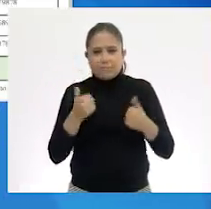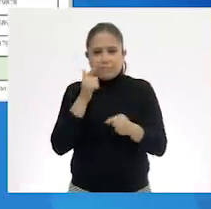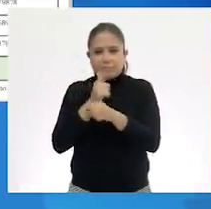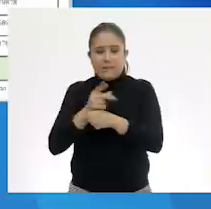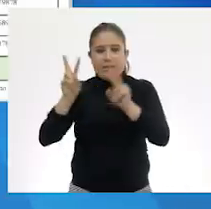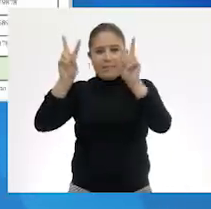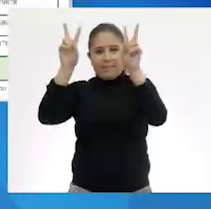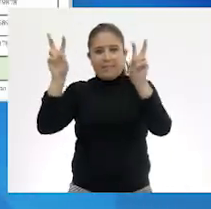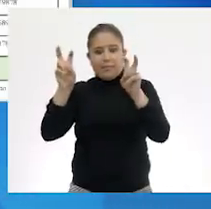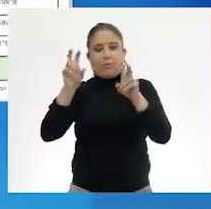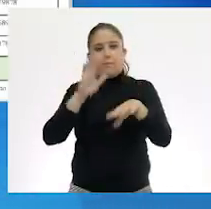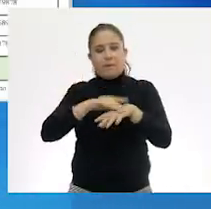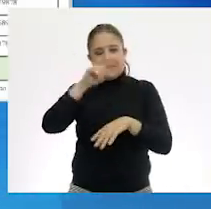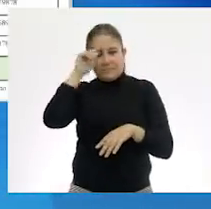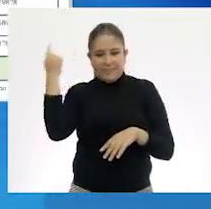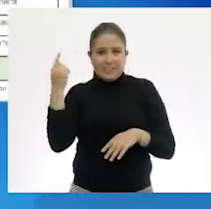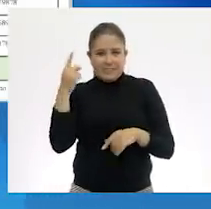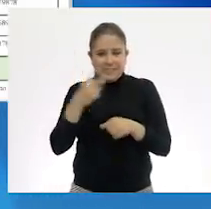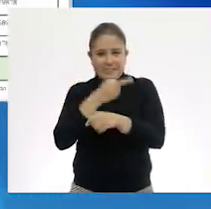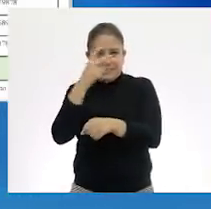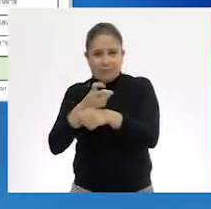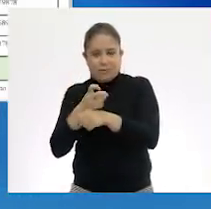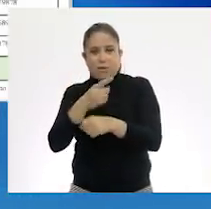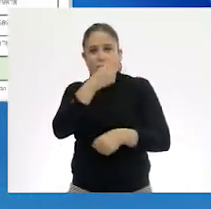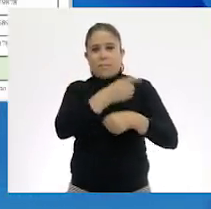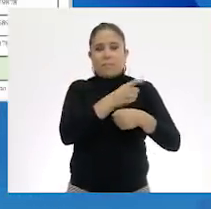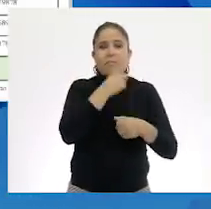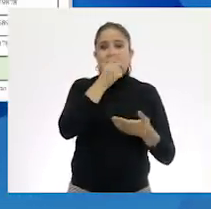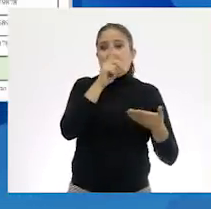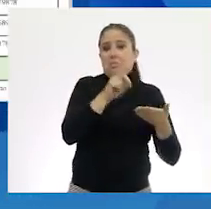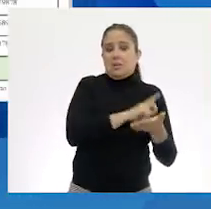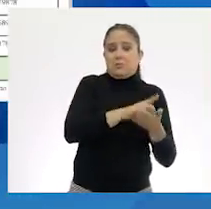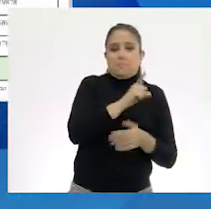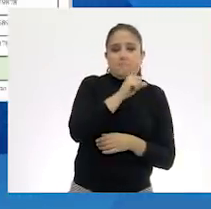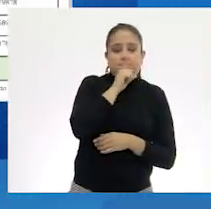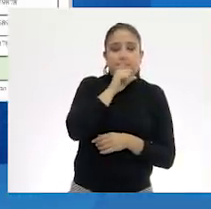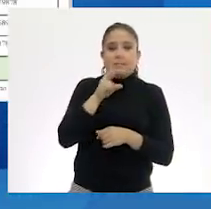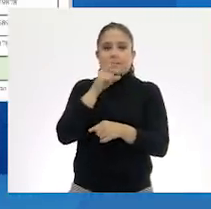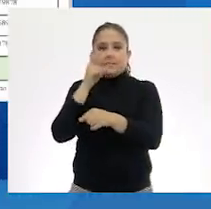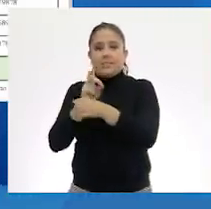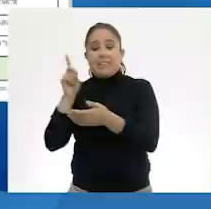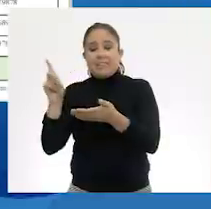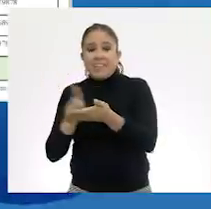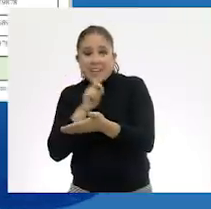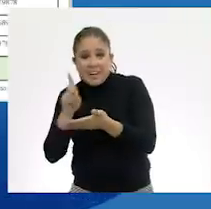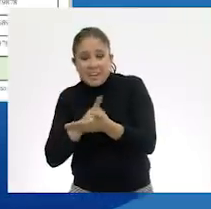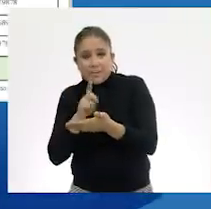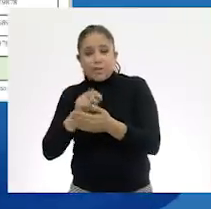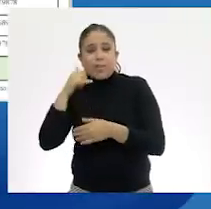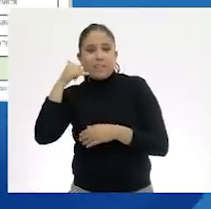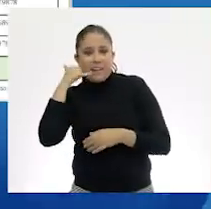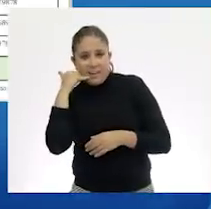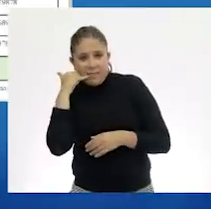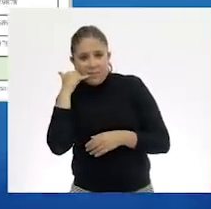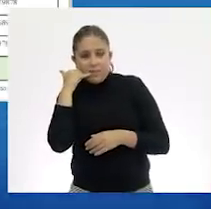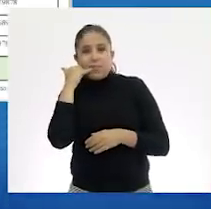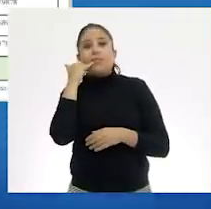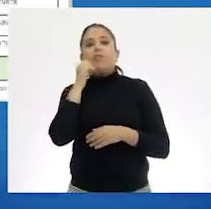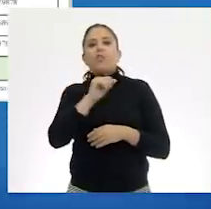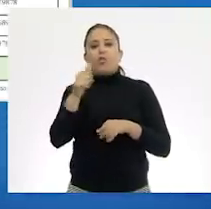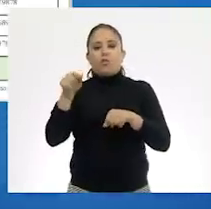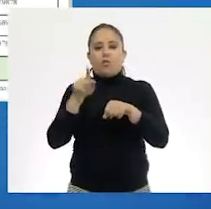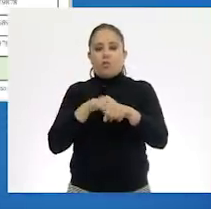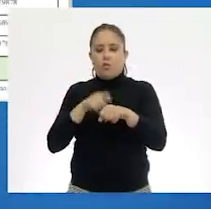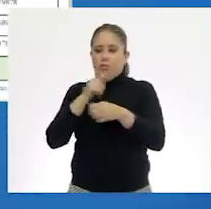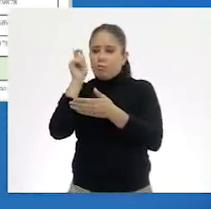más especificado el segundo, ¿verdad? El primero solo dice directorio y el segundo dice directorio telefónico. Okay. Y en otro color, como